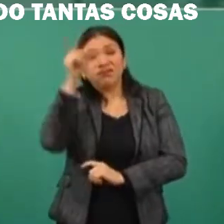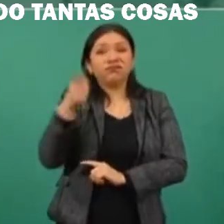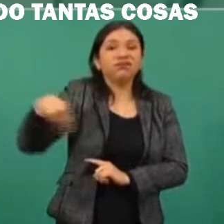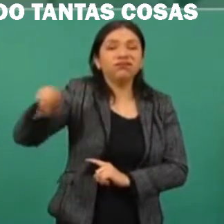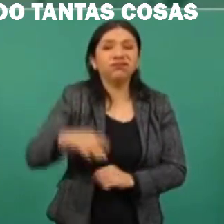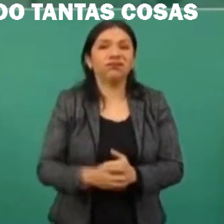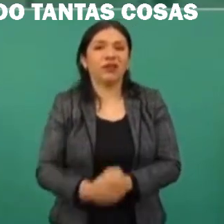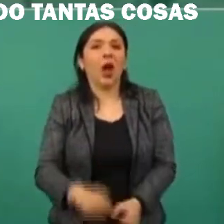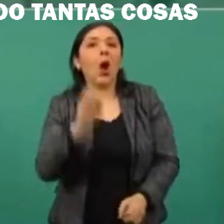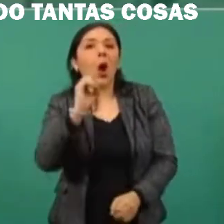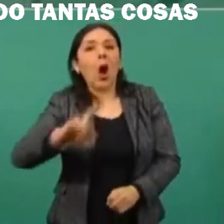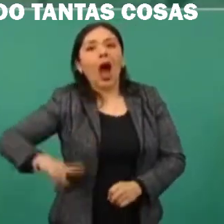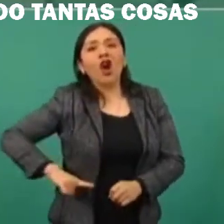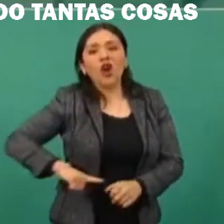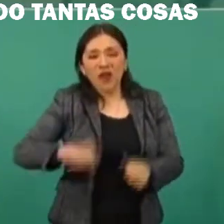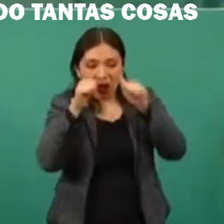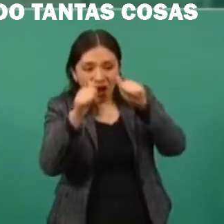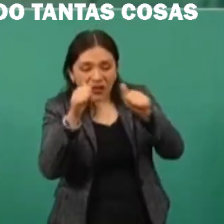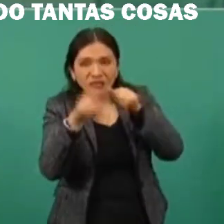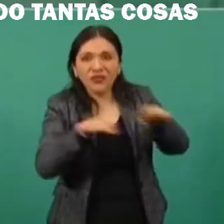en el servicio público.